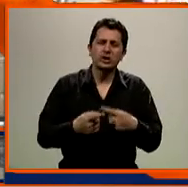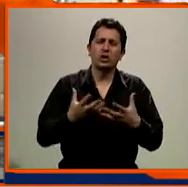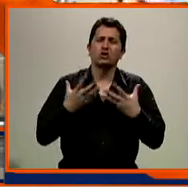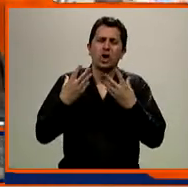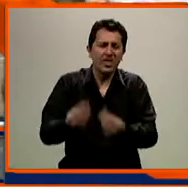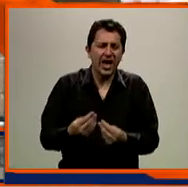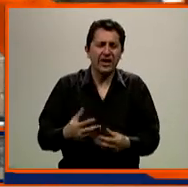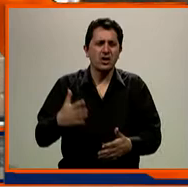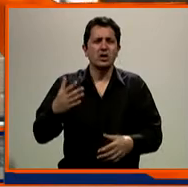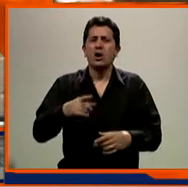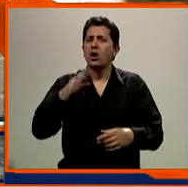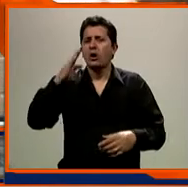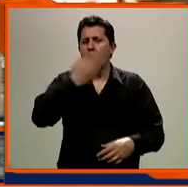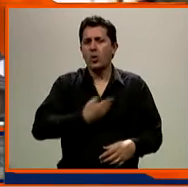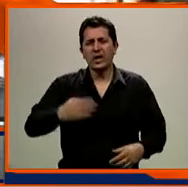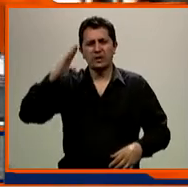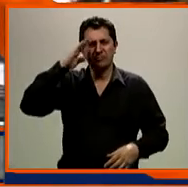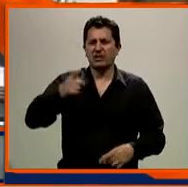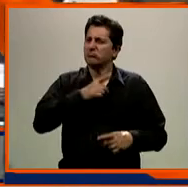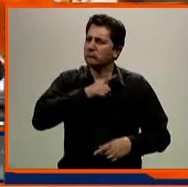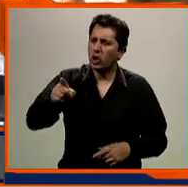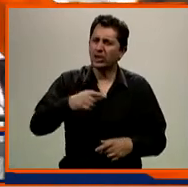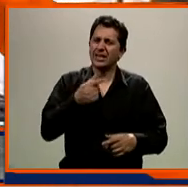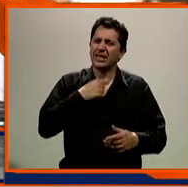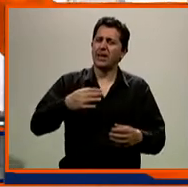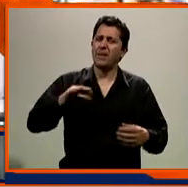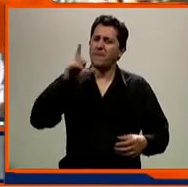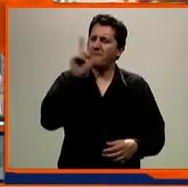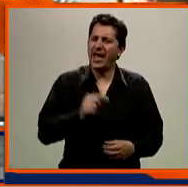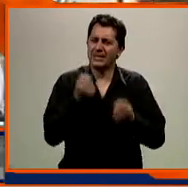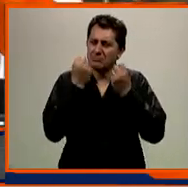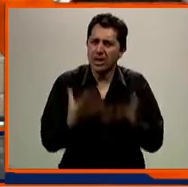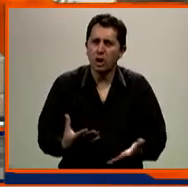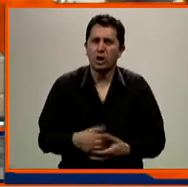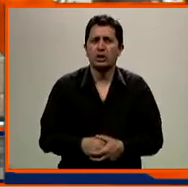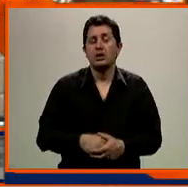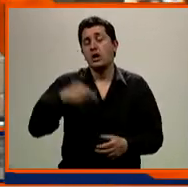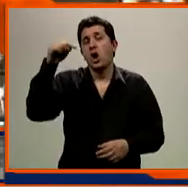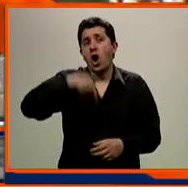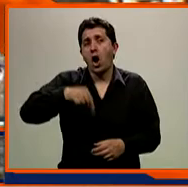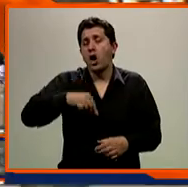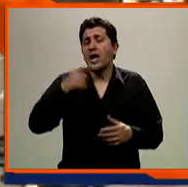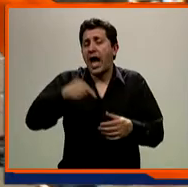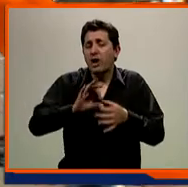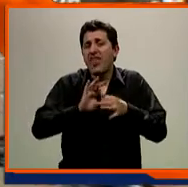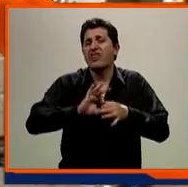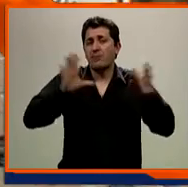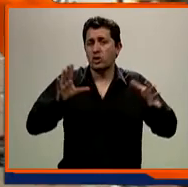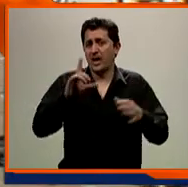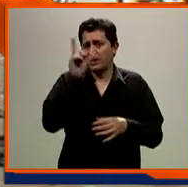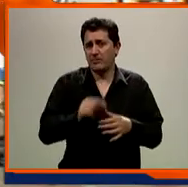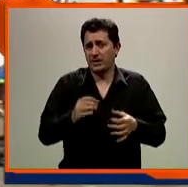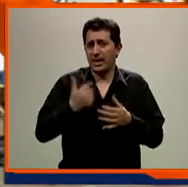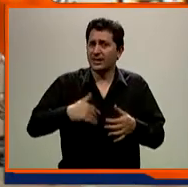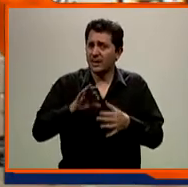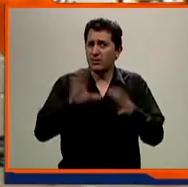puso el cuerpo contra la dictadura, para tener un país más justo. Y bueno, hoy somos parte de esto en esta democracia y la